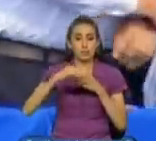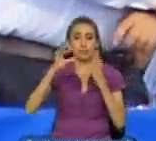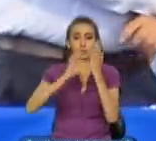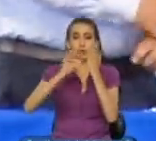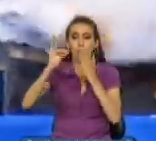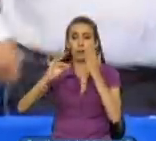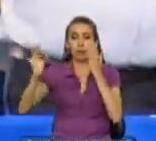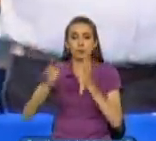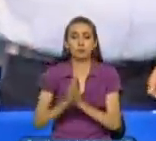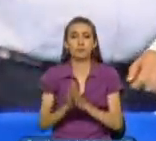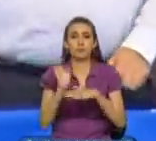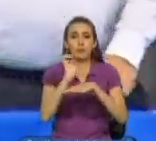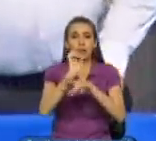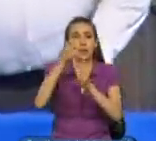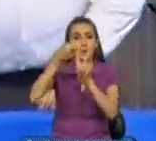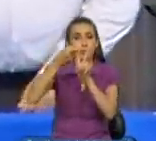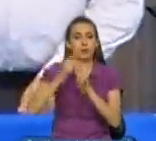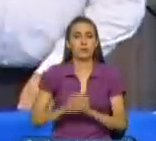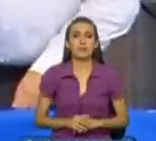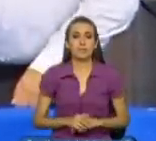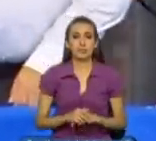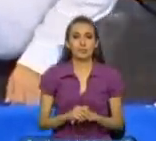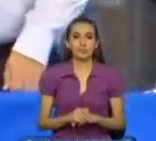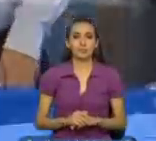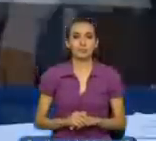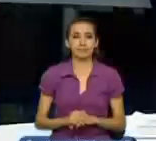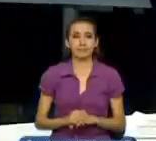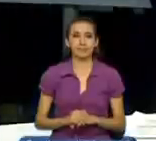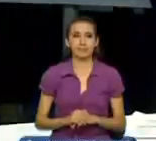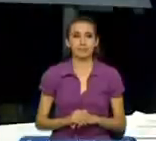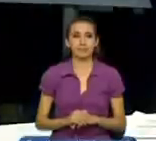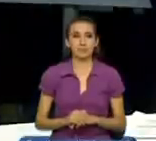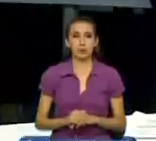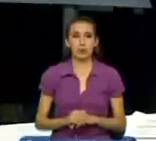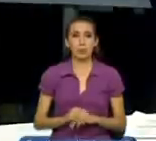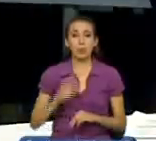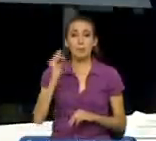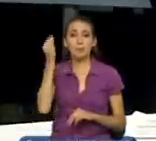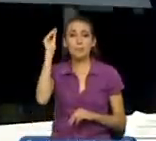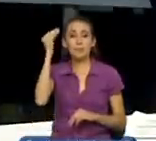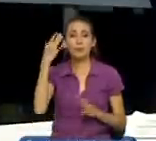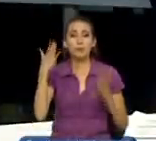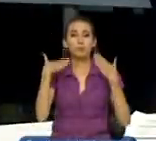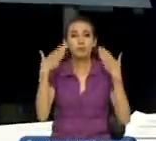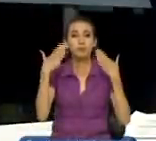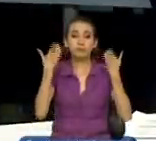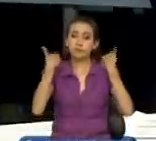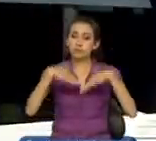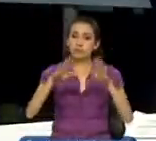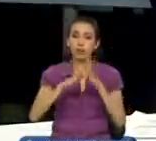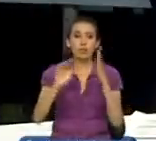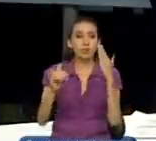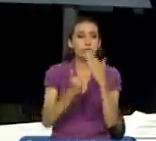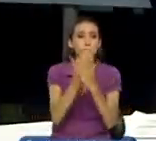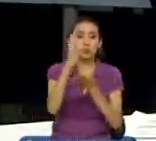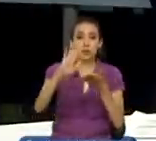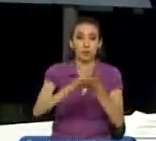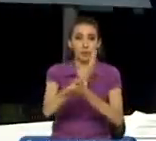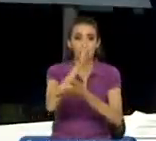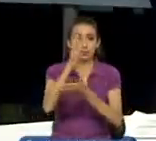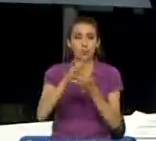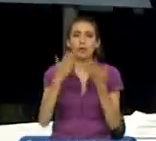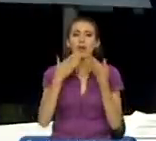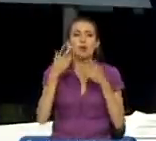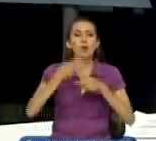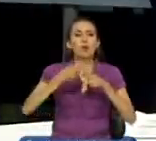financiamiento Guadalupe ayovi Ecuador TV y la juventud guayaquileña cuenta ya con una nueva escuela del milenio